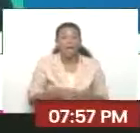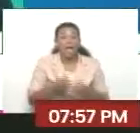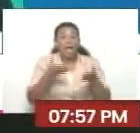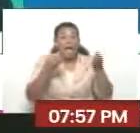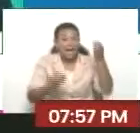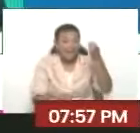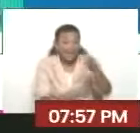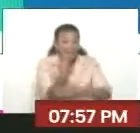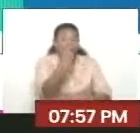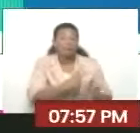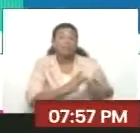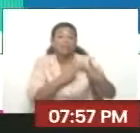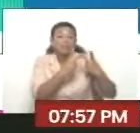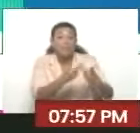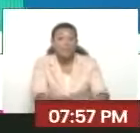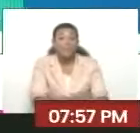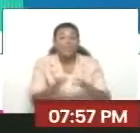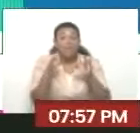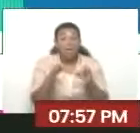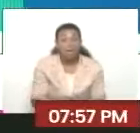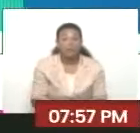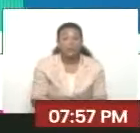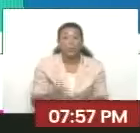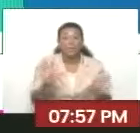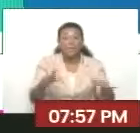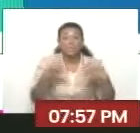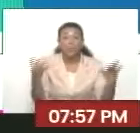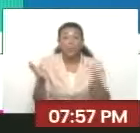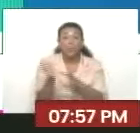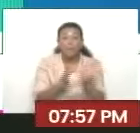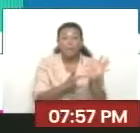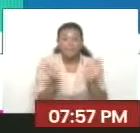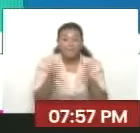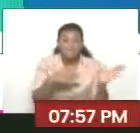Nacimiento del gran voluntariado para el futuro, 19 de marzo.